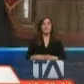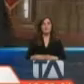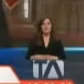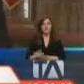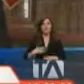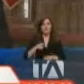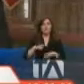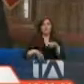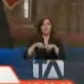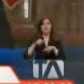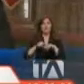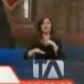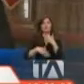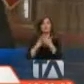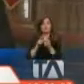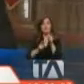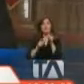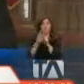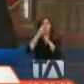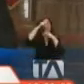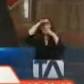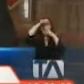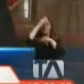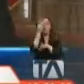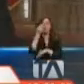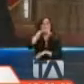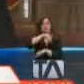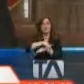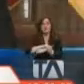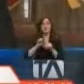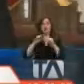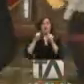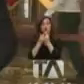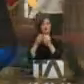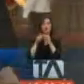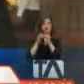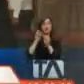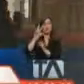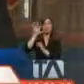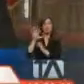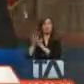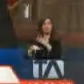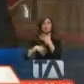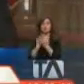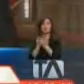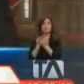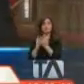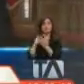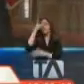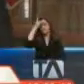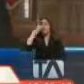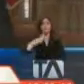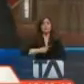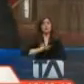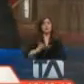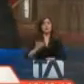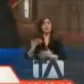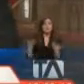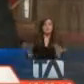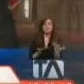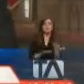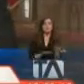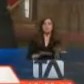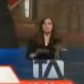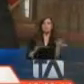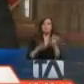Hola, ¿qué tal, Lisa? Amigos televidentes, muy buenas tardes. En efecto, el bloque de Alianza País ha decidido abrir un compás de